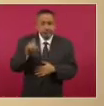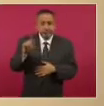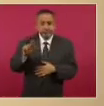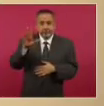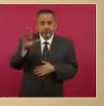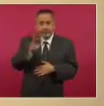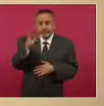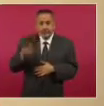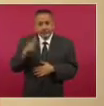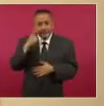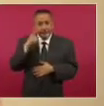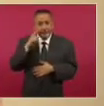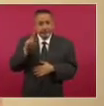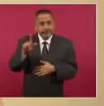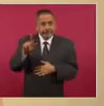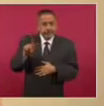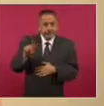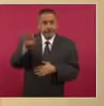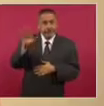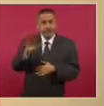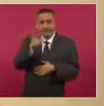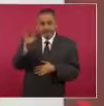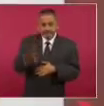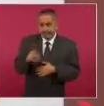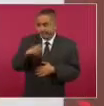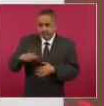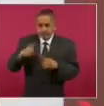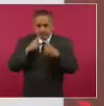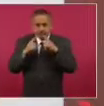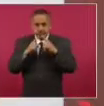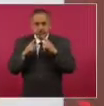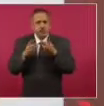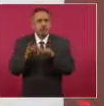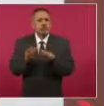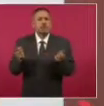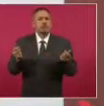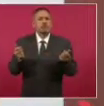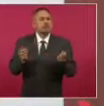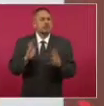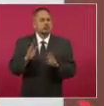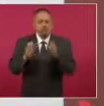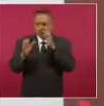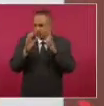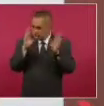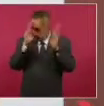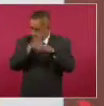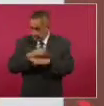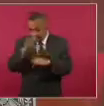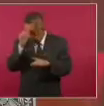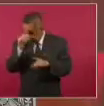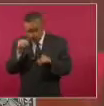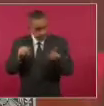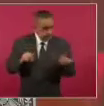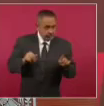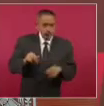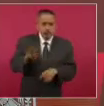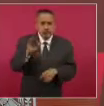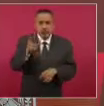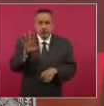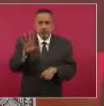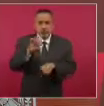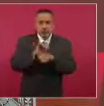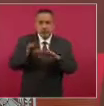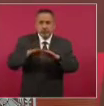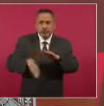75%, repito, el 75% se ha resuelto a través de la conciliación en menos de 45